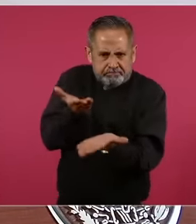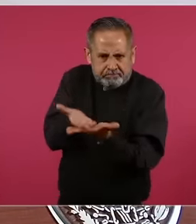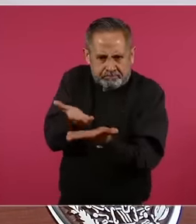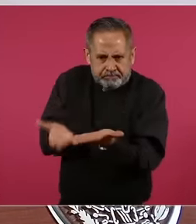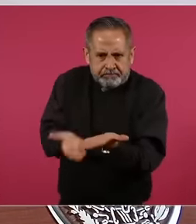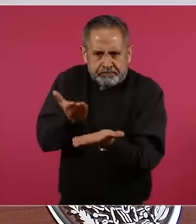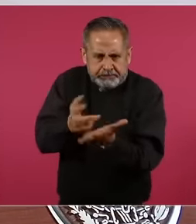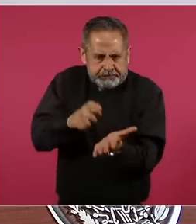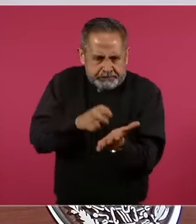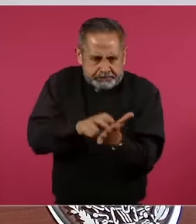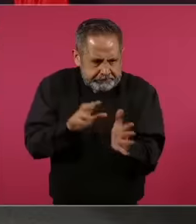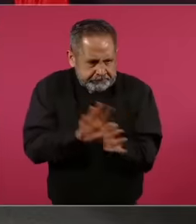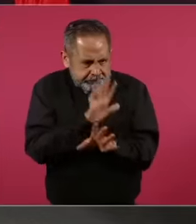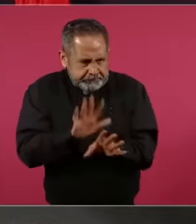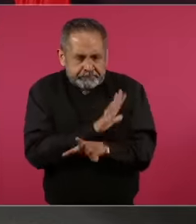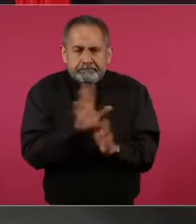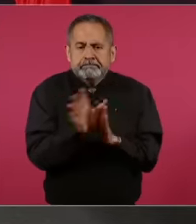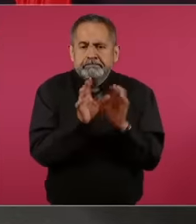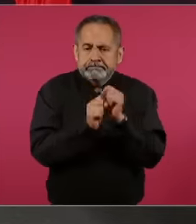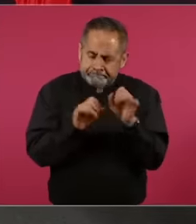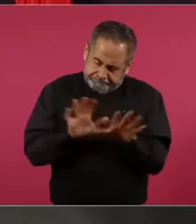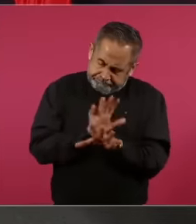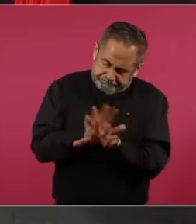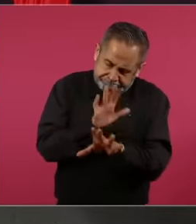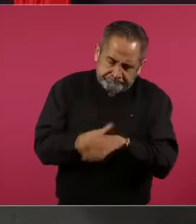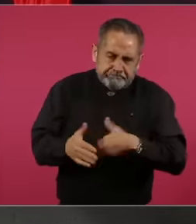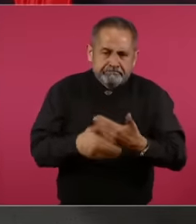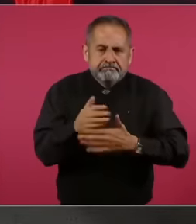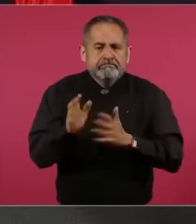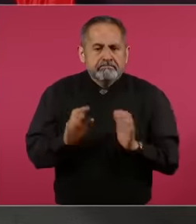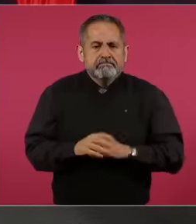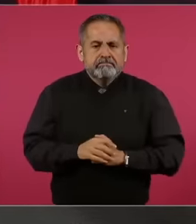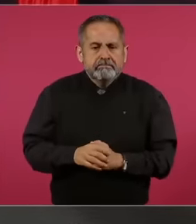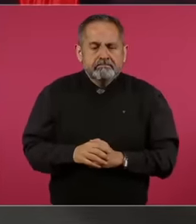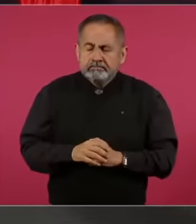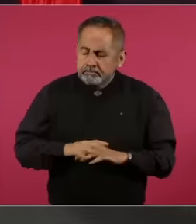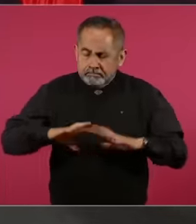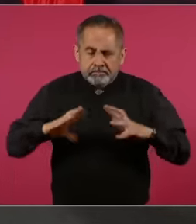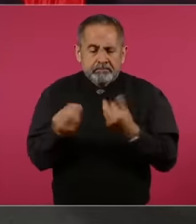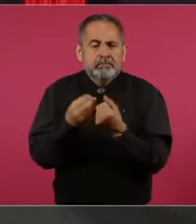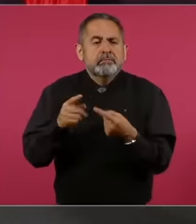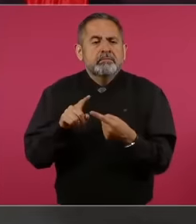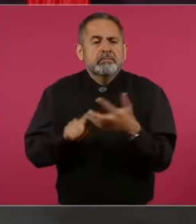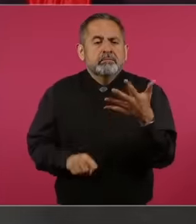iniciativas de reforma a la Constitución. Están todas las